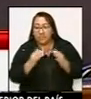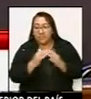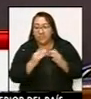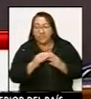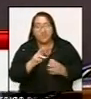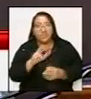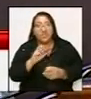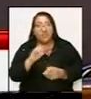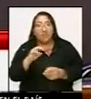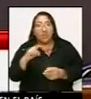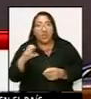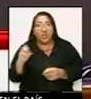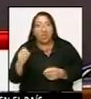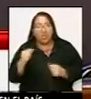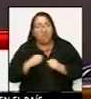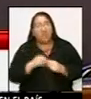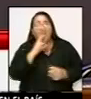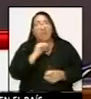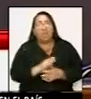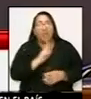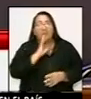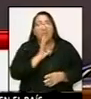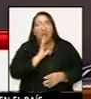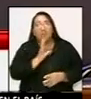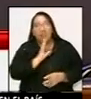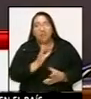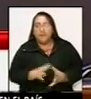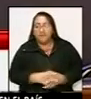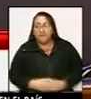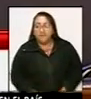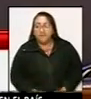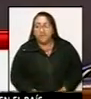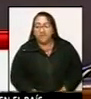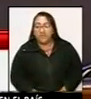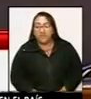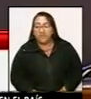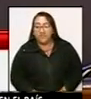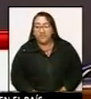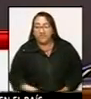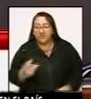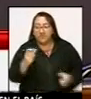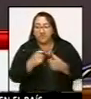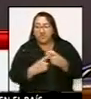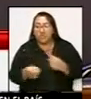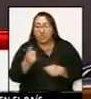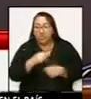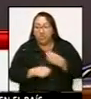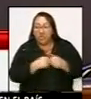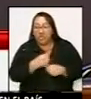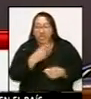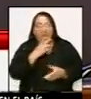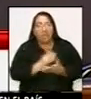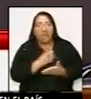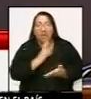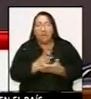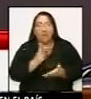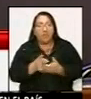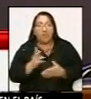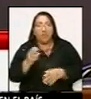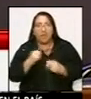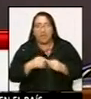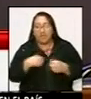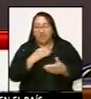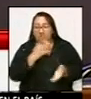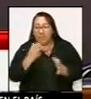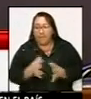de refugio? ¿O vamos a seguir hablando? Vienen más congresistas de otro año, van a seguir hablando y vamos a seguir teniendo